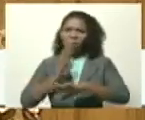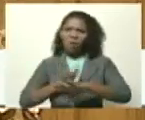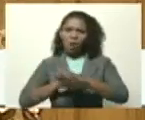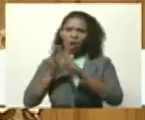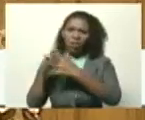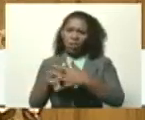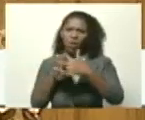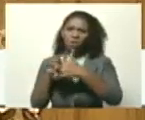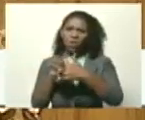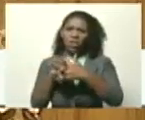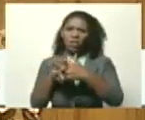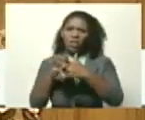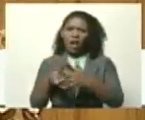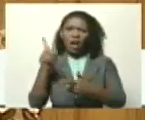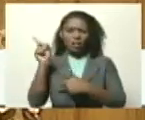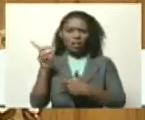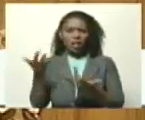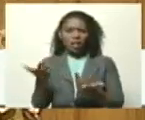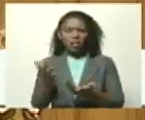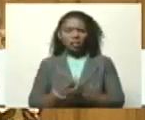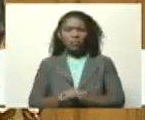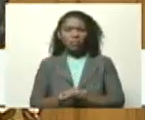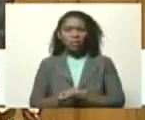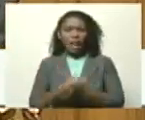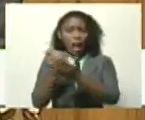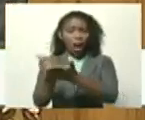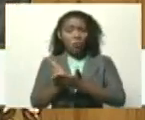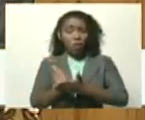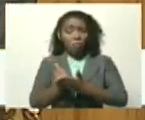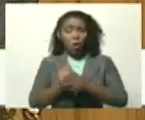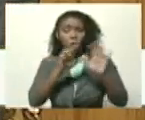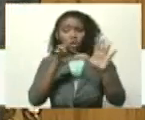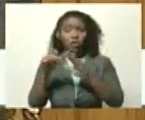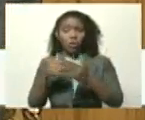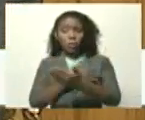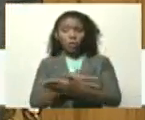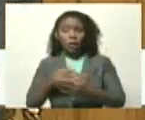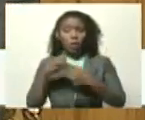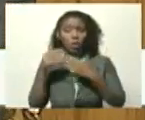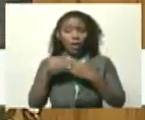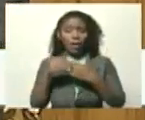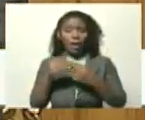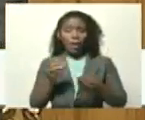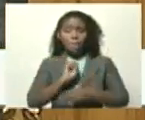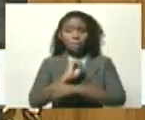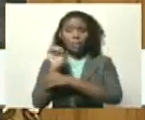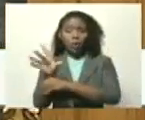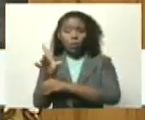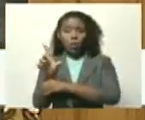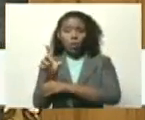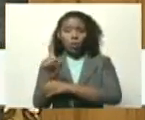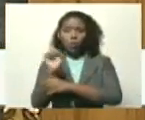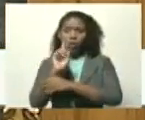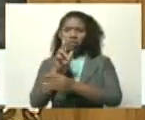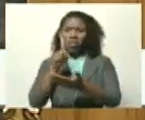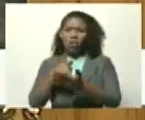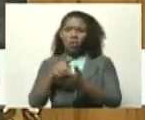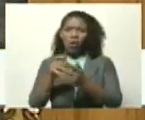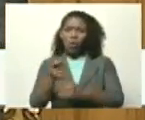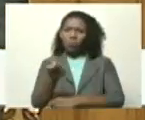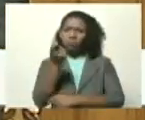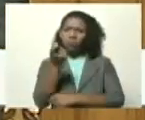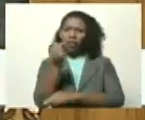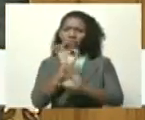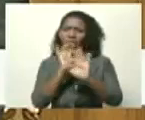Estados Unidos de Norteamérica que las ayudas por 800 millones de dólares que mandó la USAID no haya llegado